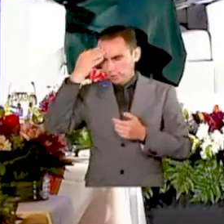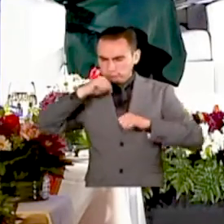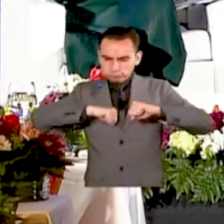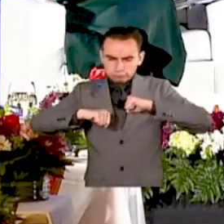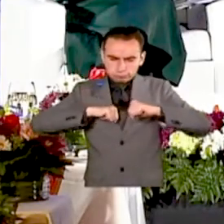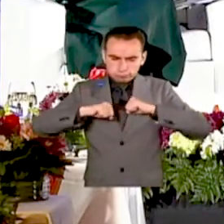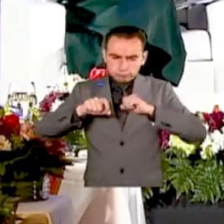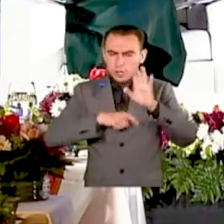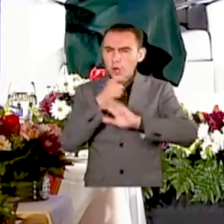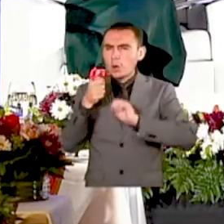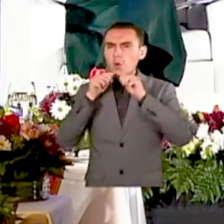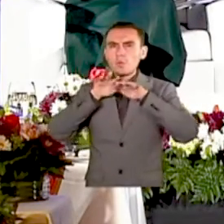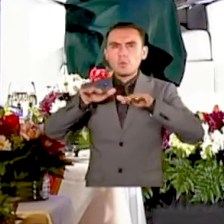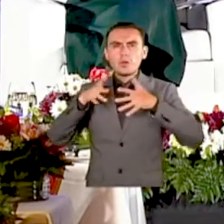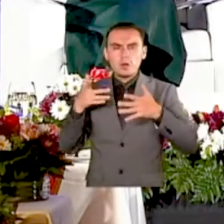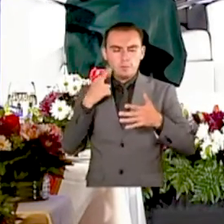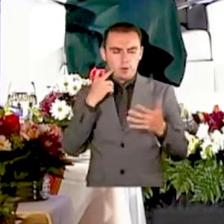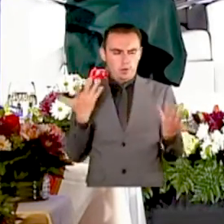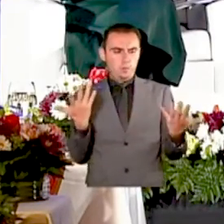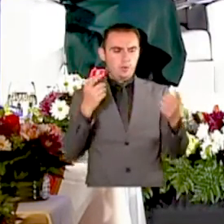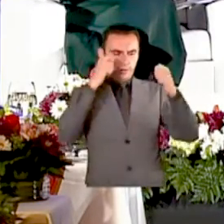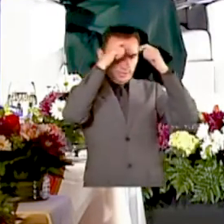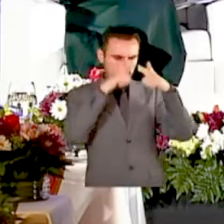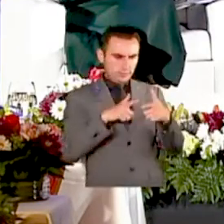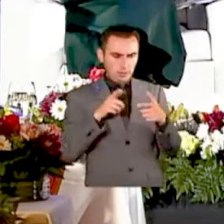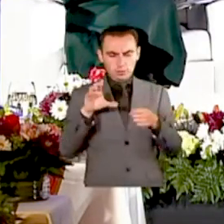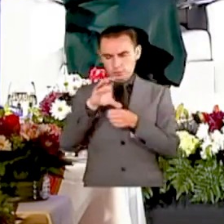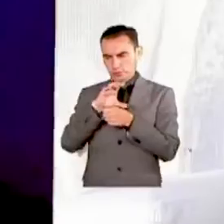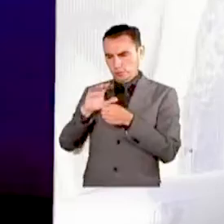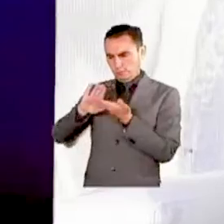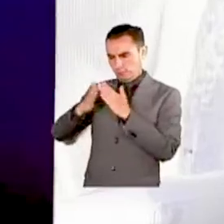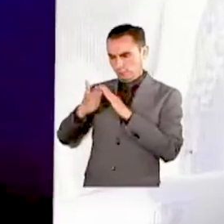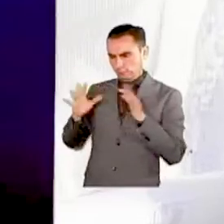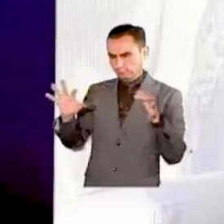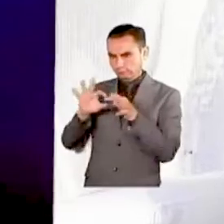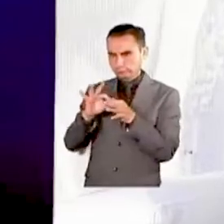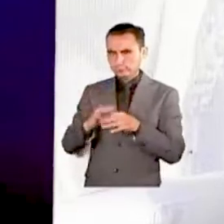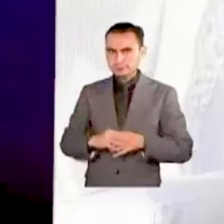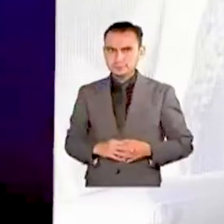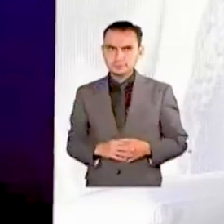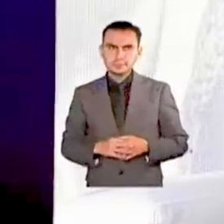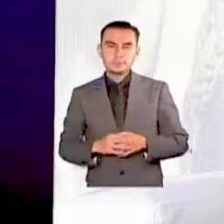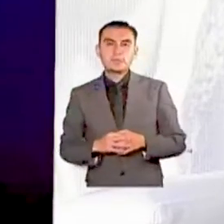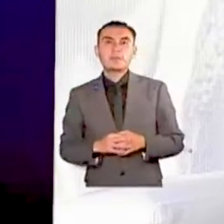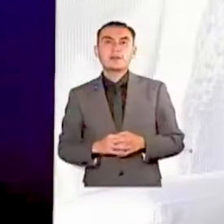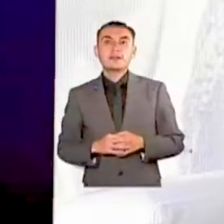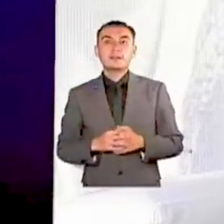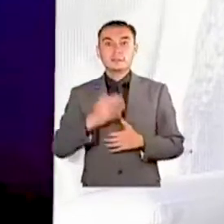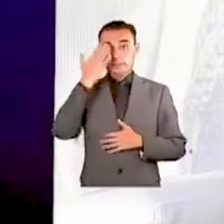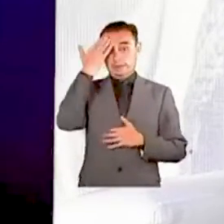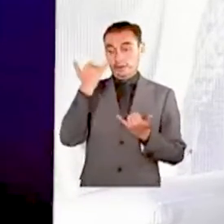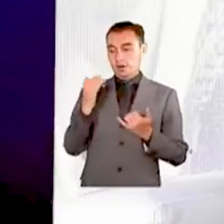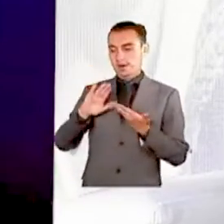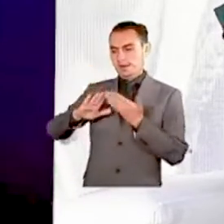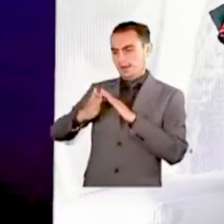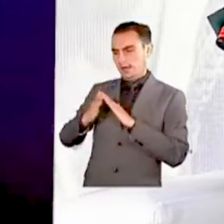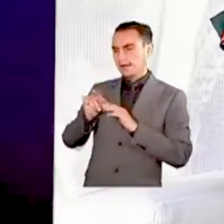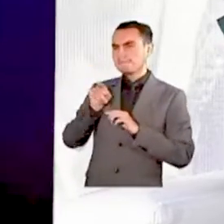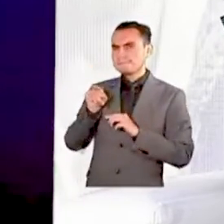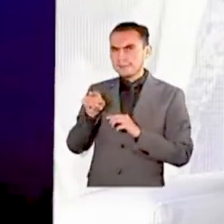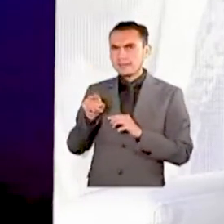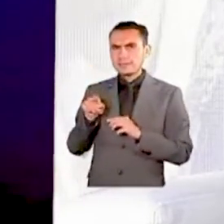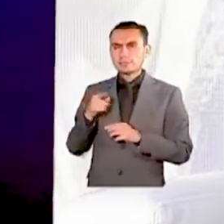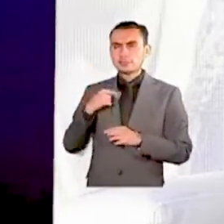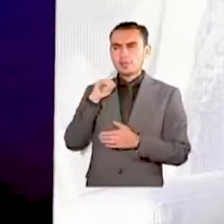gestión pública en la relación Estado y ciudadanía. En la relación con la ciudadanía, una de las